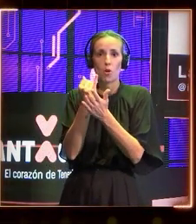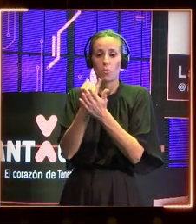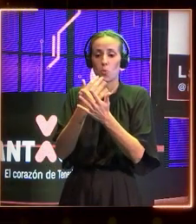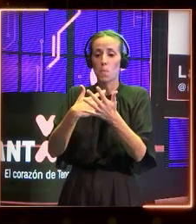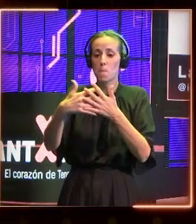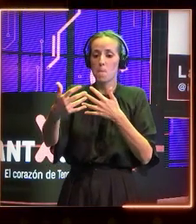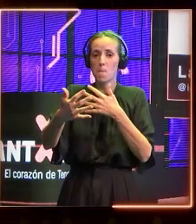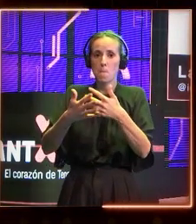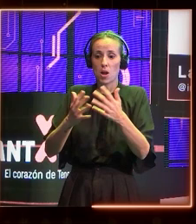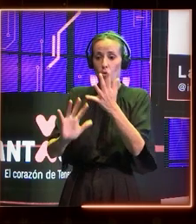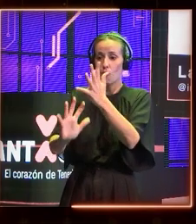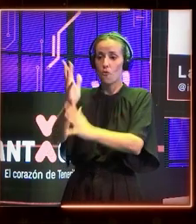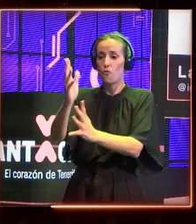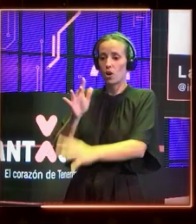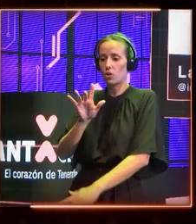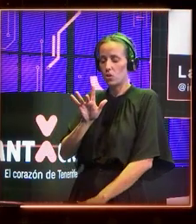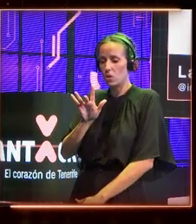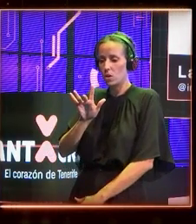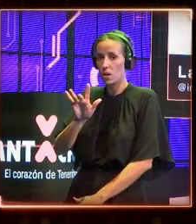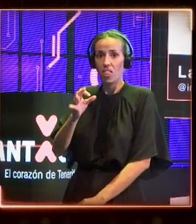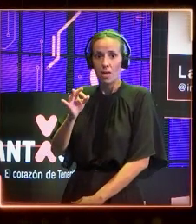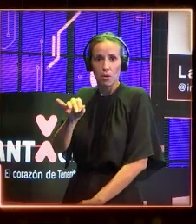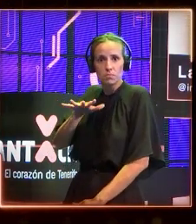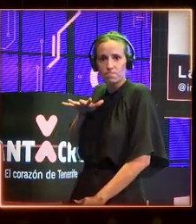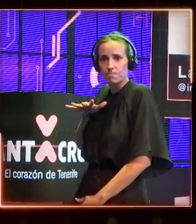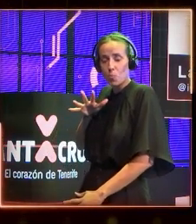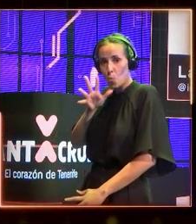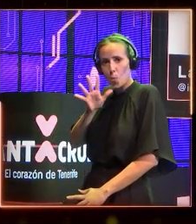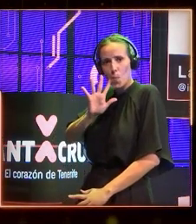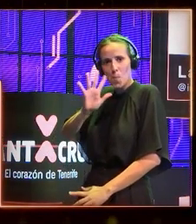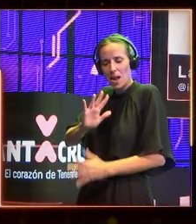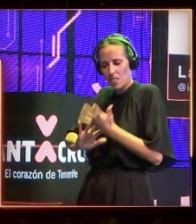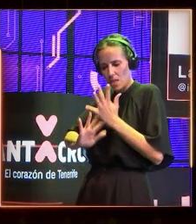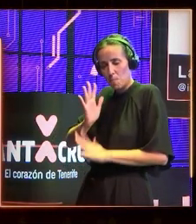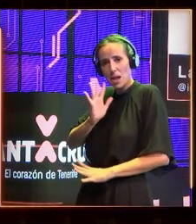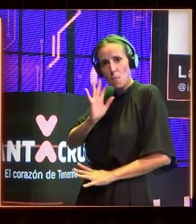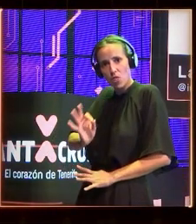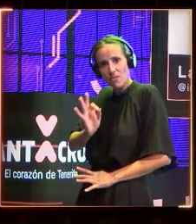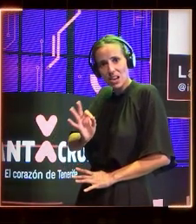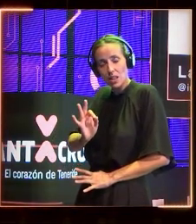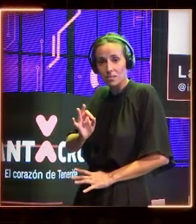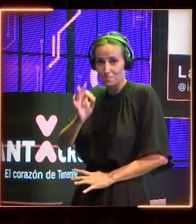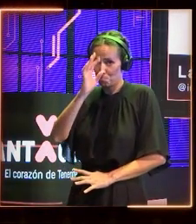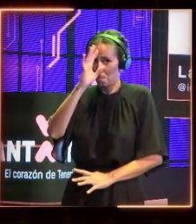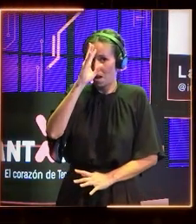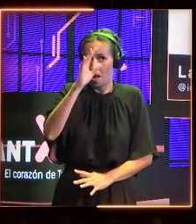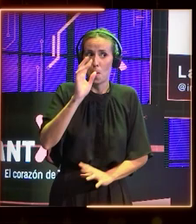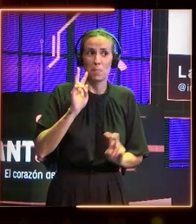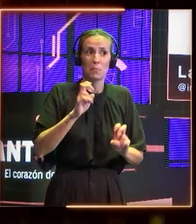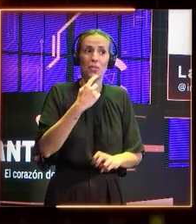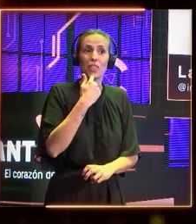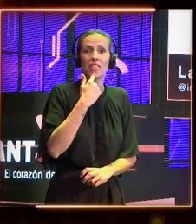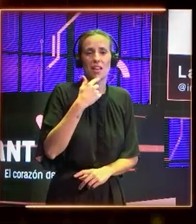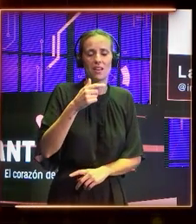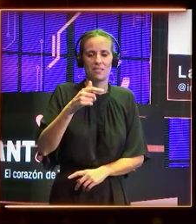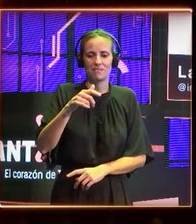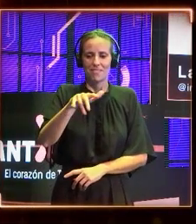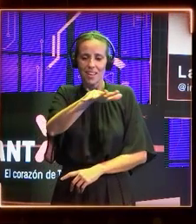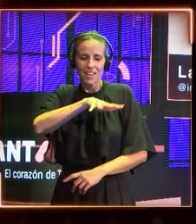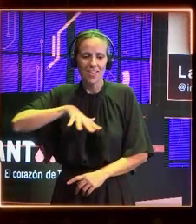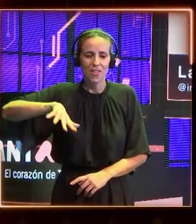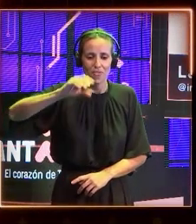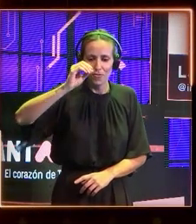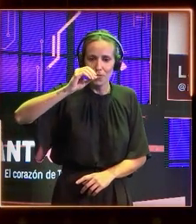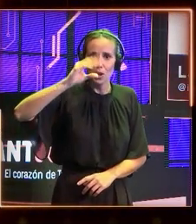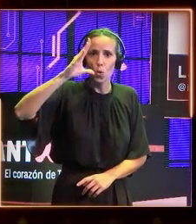virtualmente a un fuego y la tenía que quitar porque sentía que me quemaba imaginaros como decía al principio ese ecosistema como todas estas